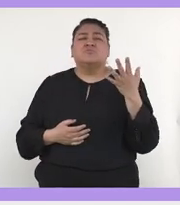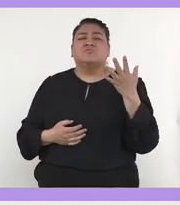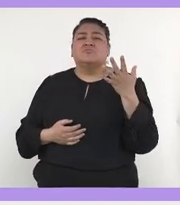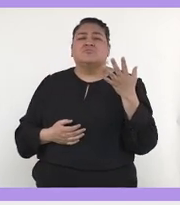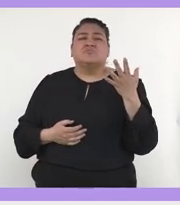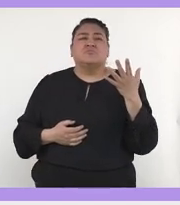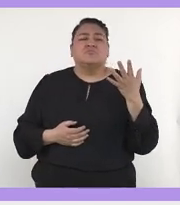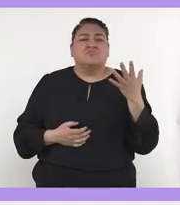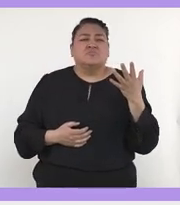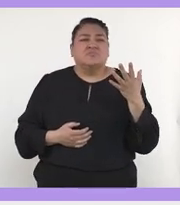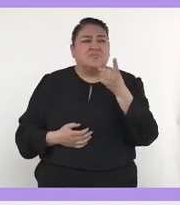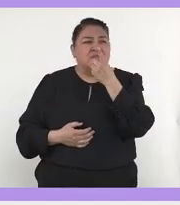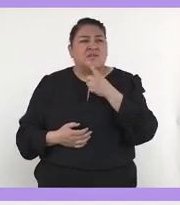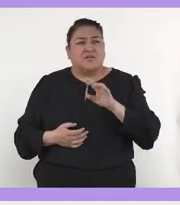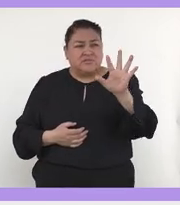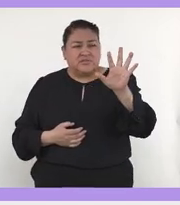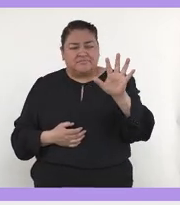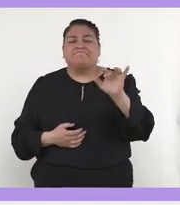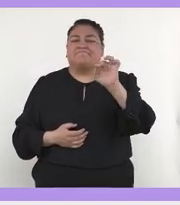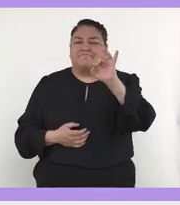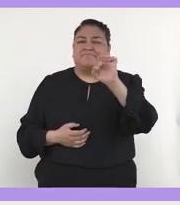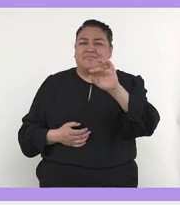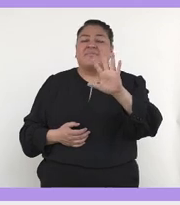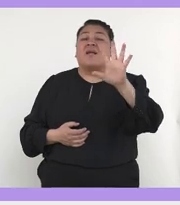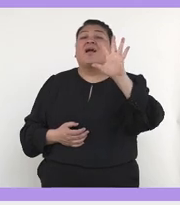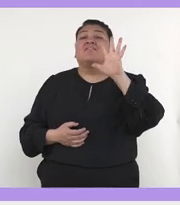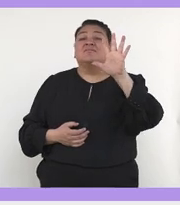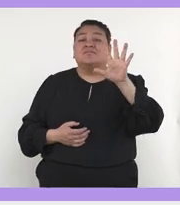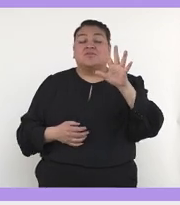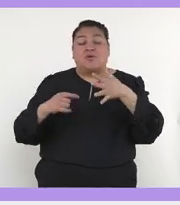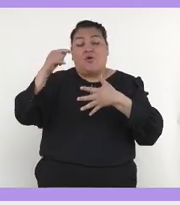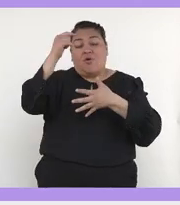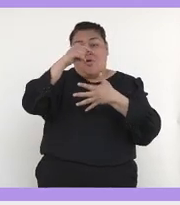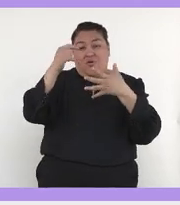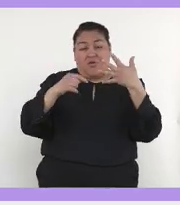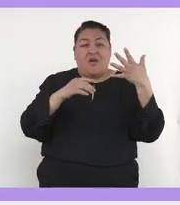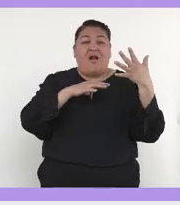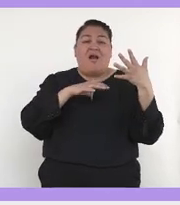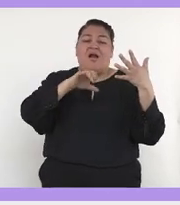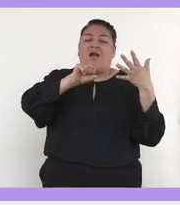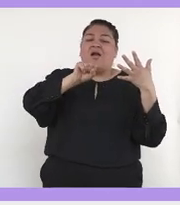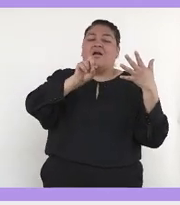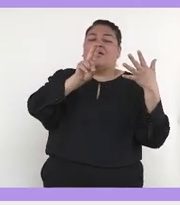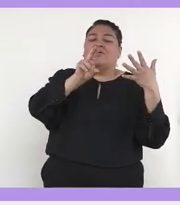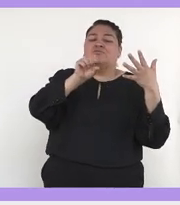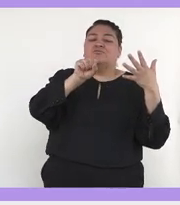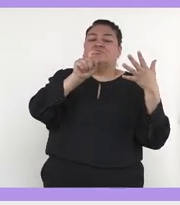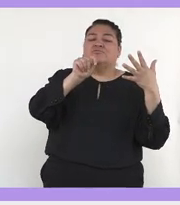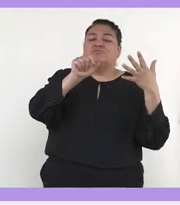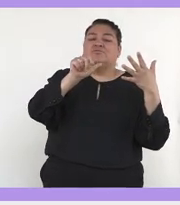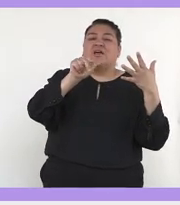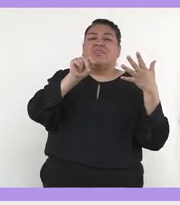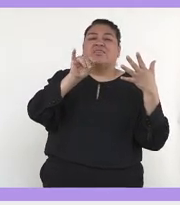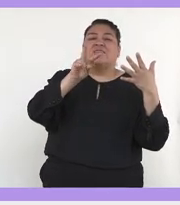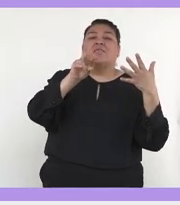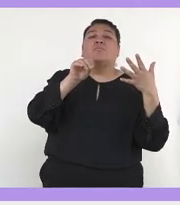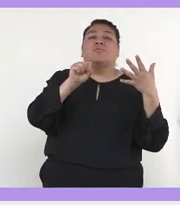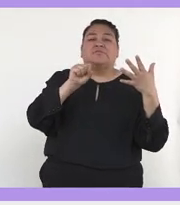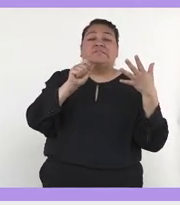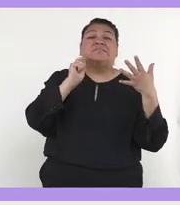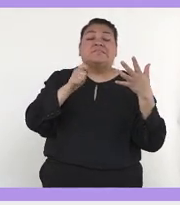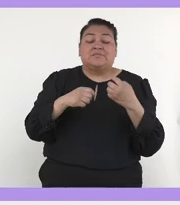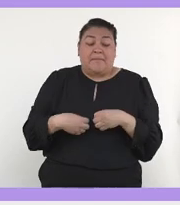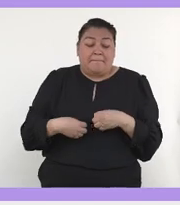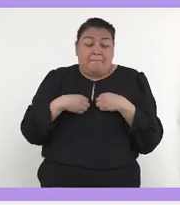cinco Brenda cinco son cinco tenemos que conocerlos Sí porque porque eso nos va a ayudar también adaptar lo que ya tenemos